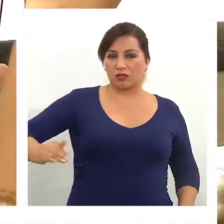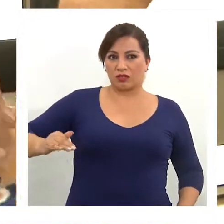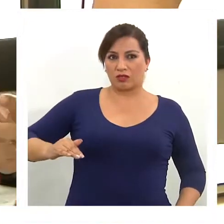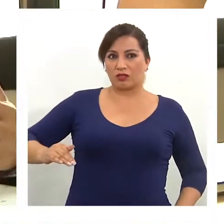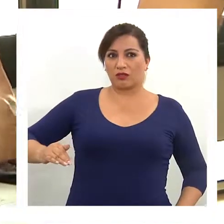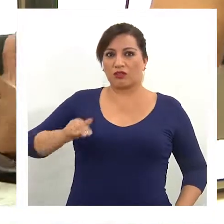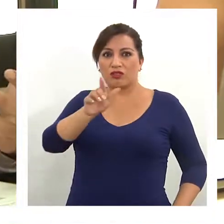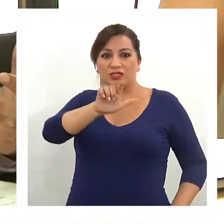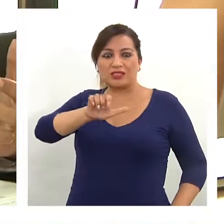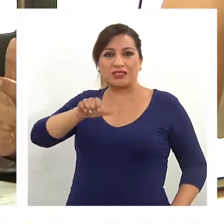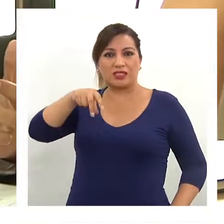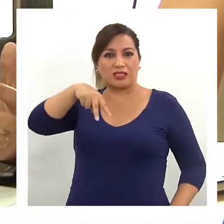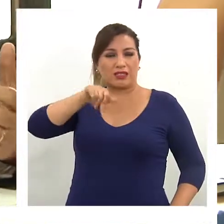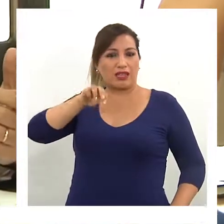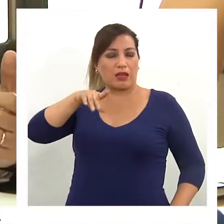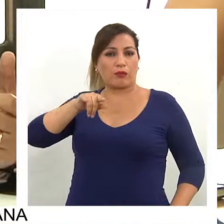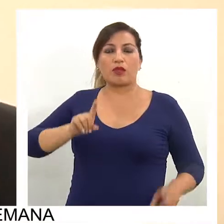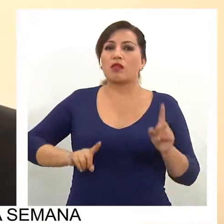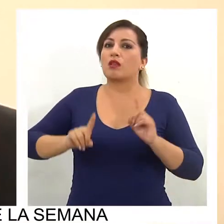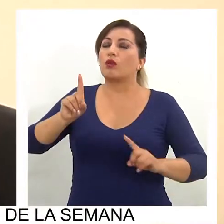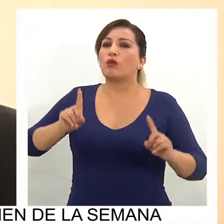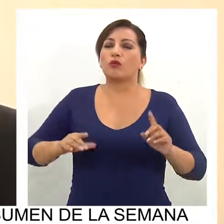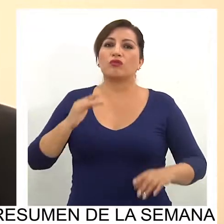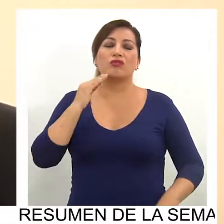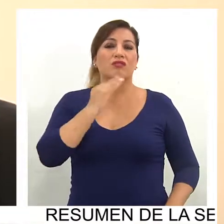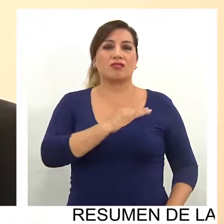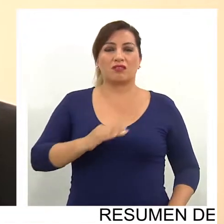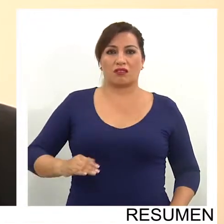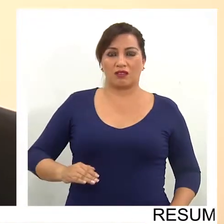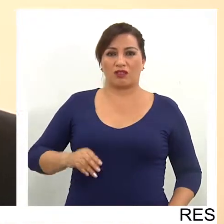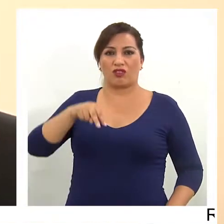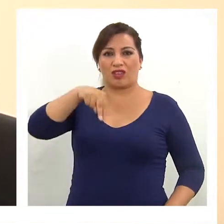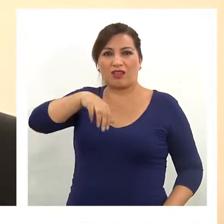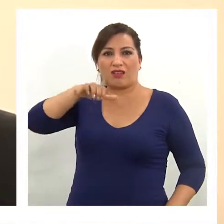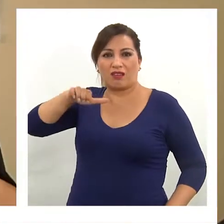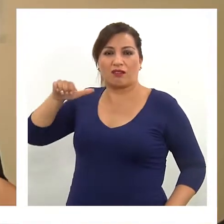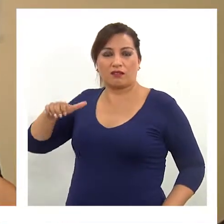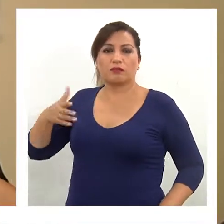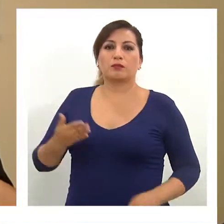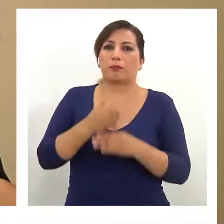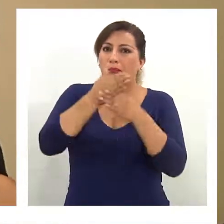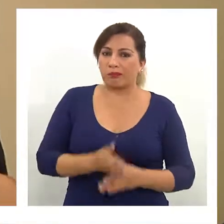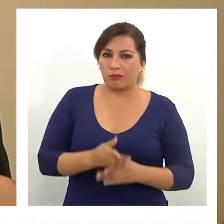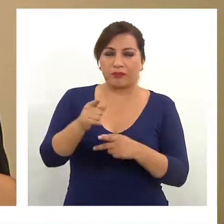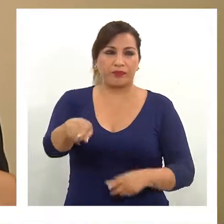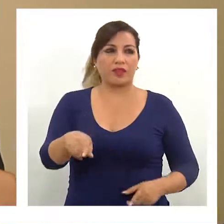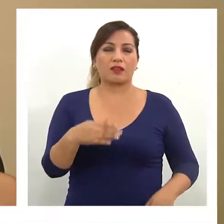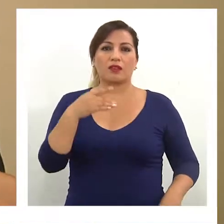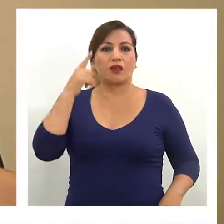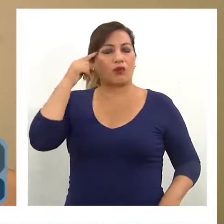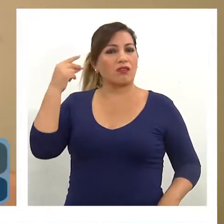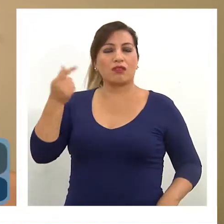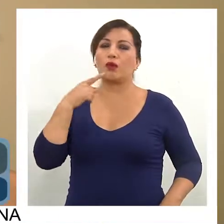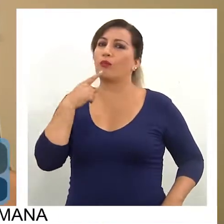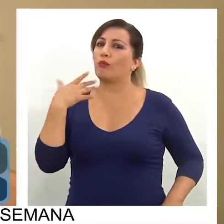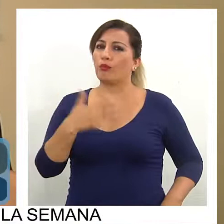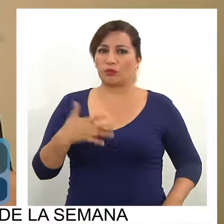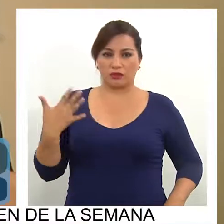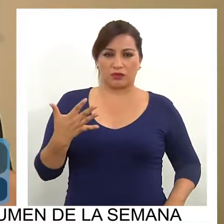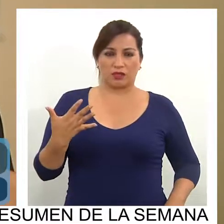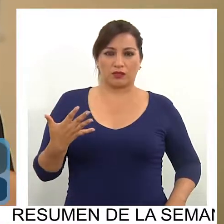residencias del SENAME y a aquellos con necesidades educativas permanentes. Que son temas tremendamente importantes, que surgen además de